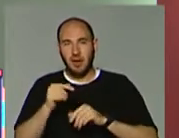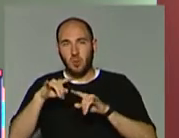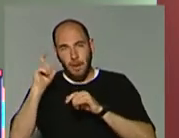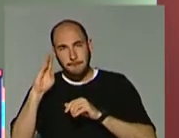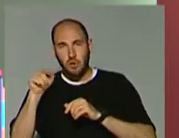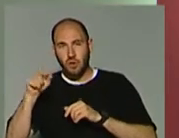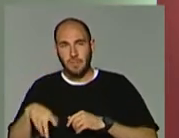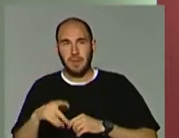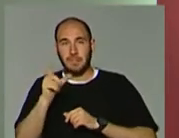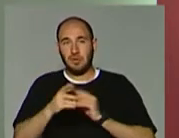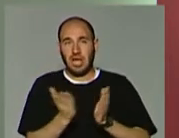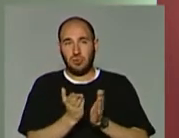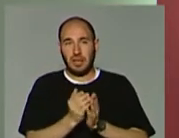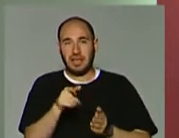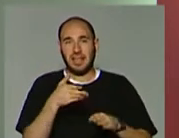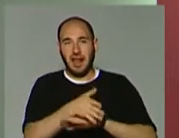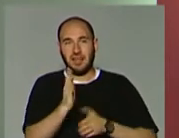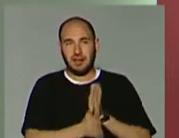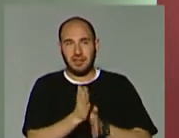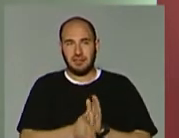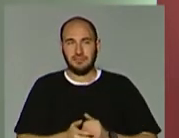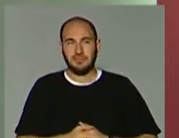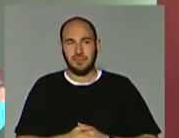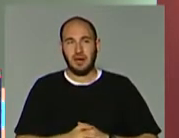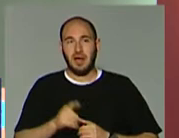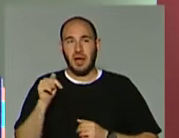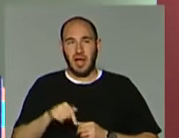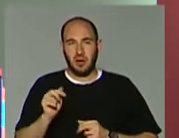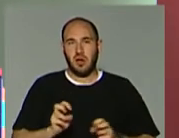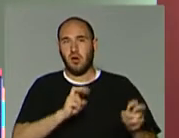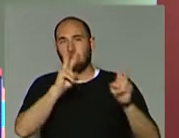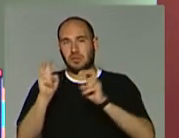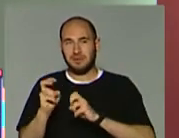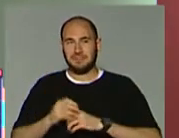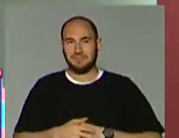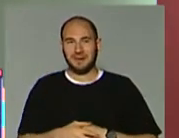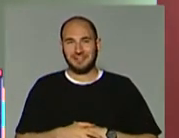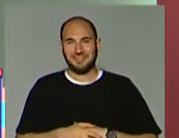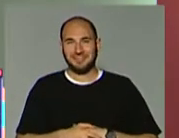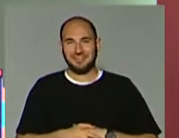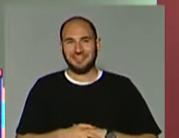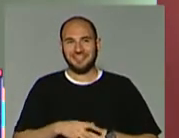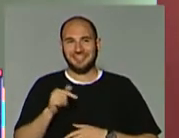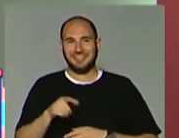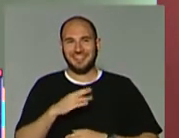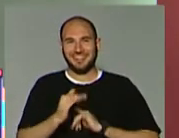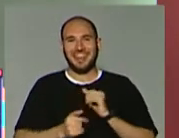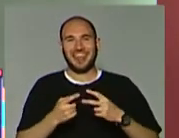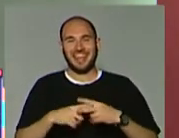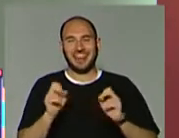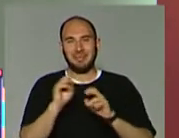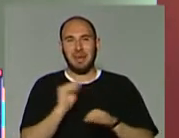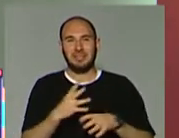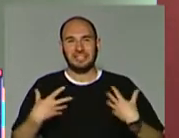www.entradaweb.com. Para los estudiantes es entrada libre y gratuita. Ahora, cambiando de tema, se desarrolló un taller sobre